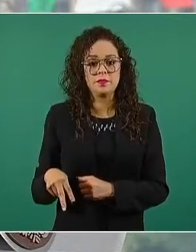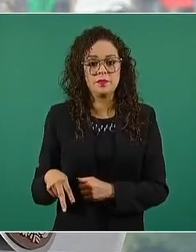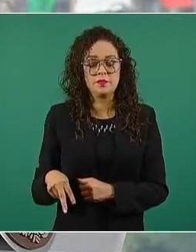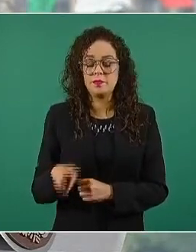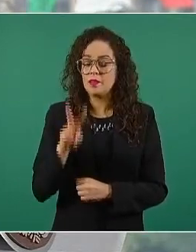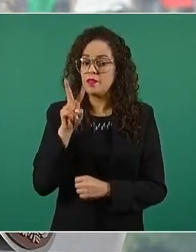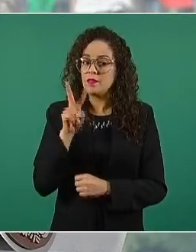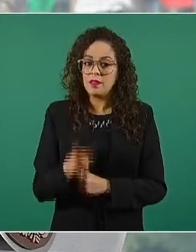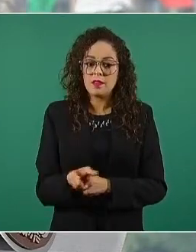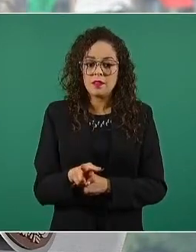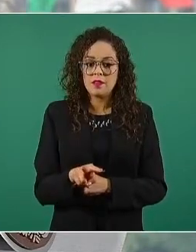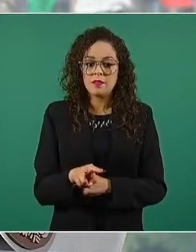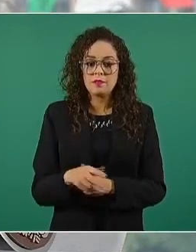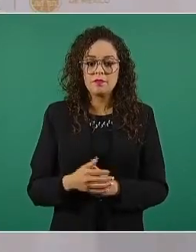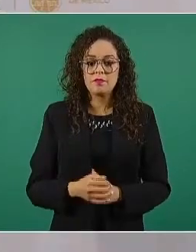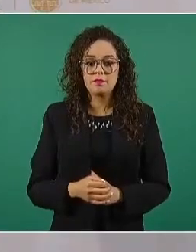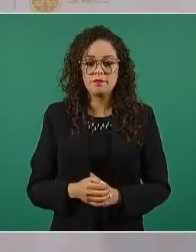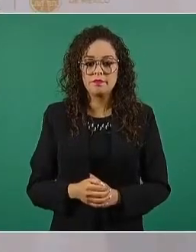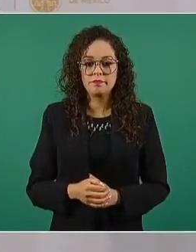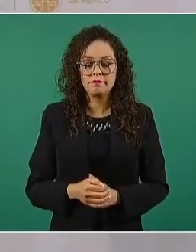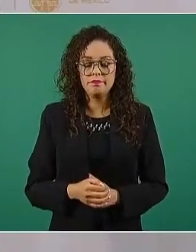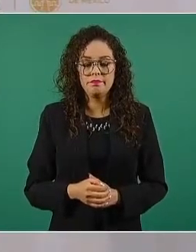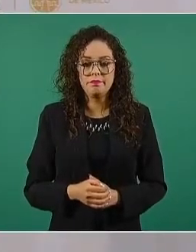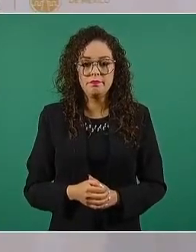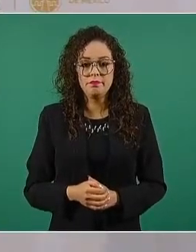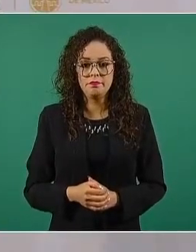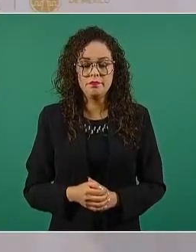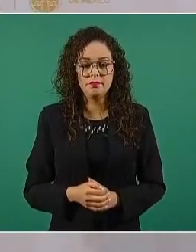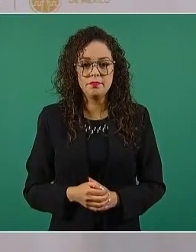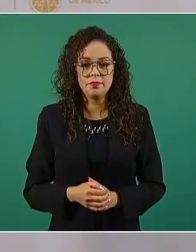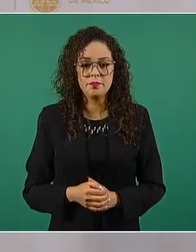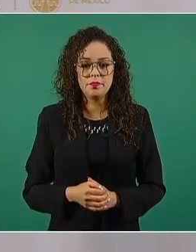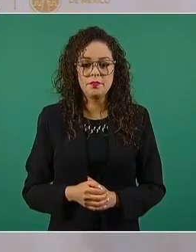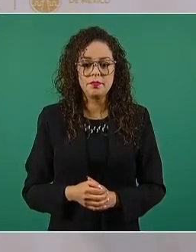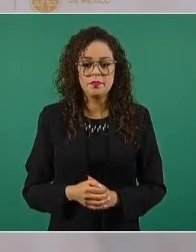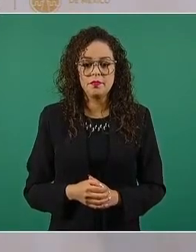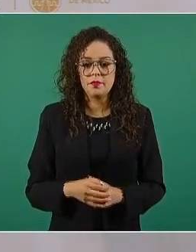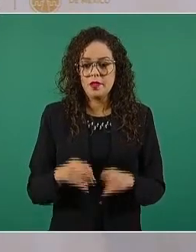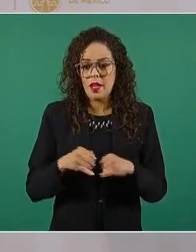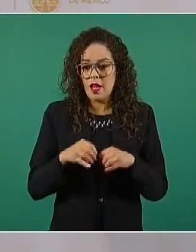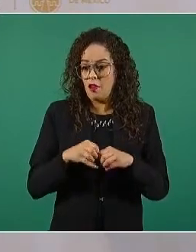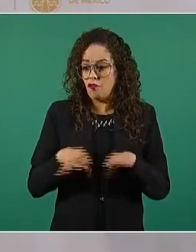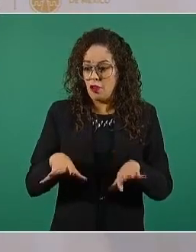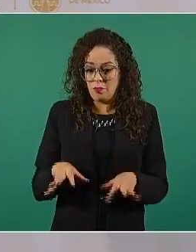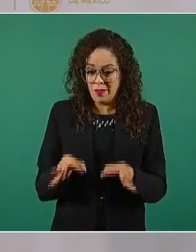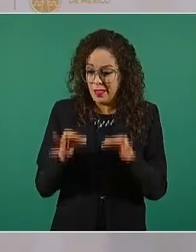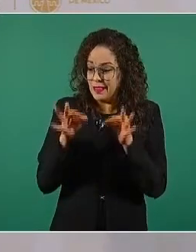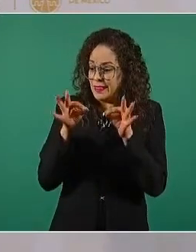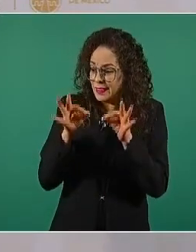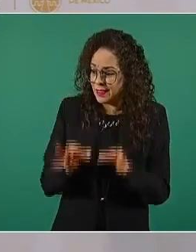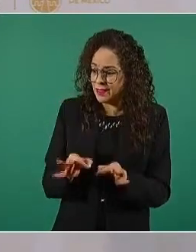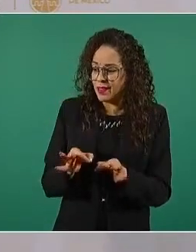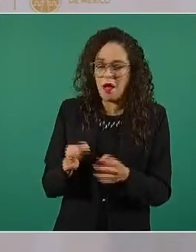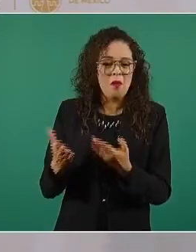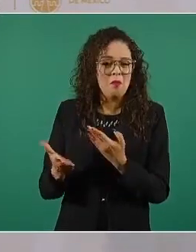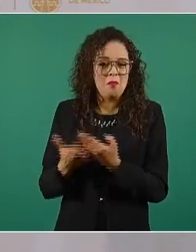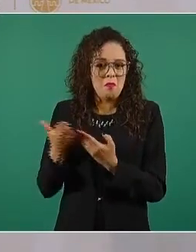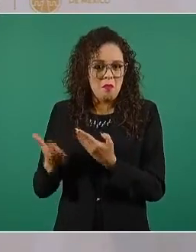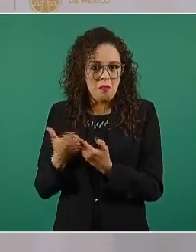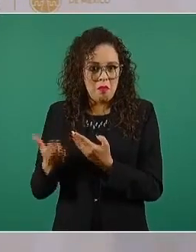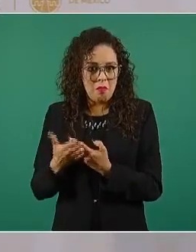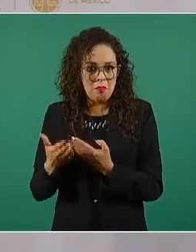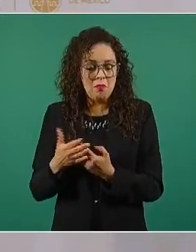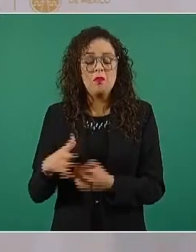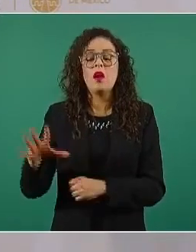Son pocas las fuentes primarias y aunque existen códices y relatos de